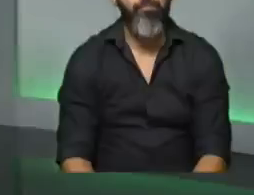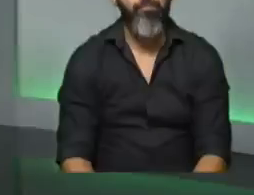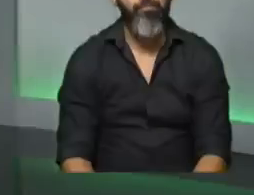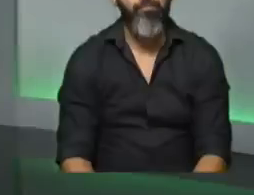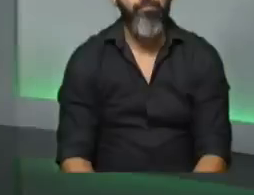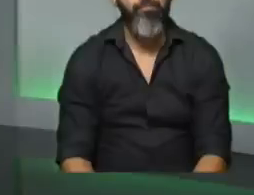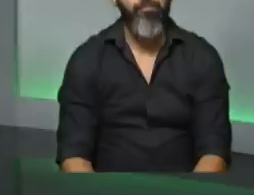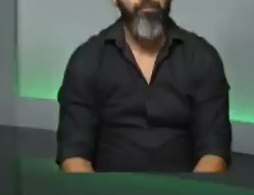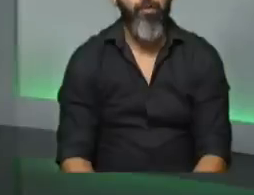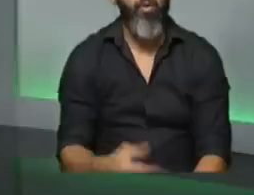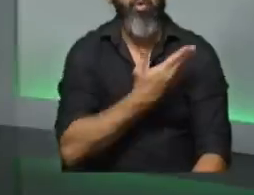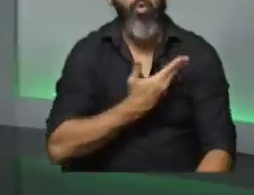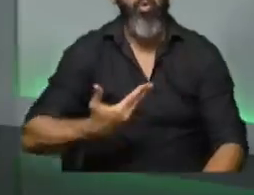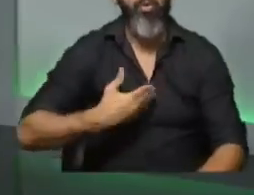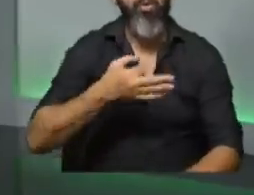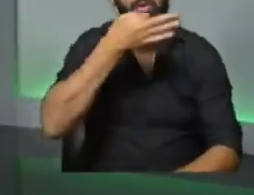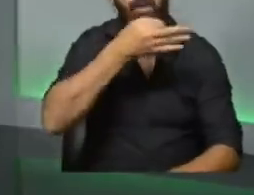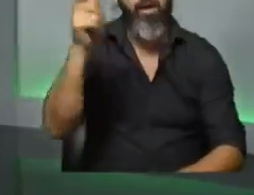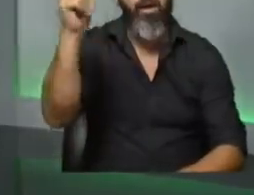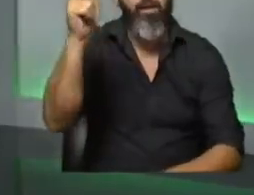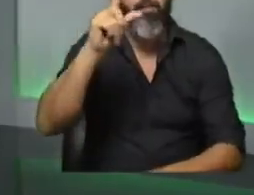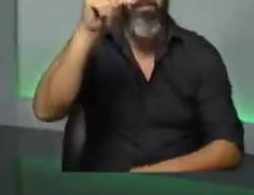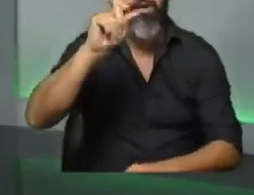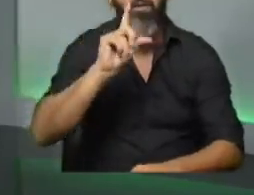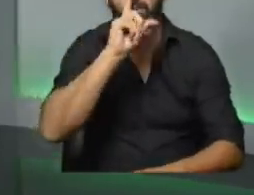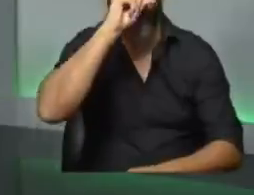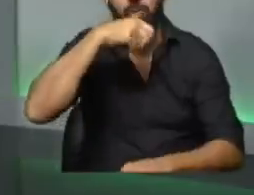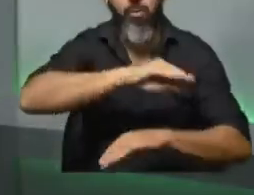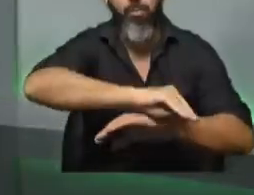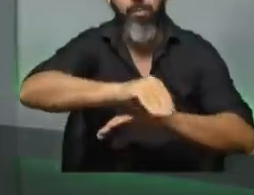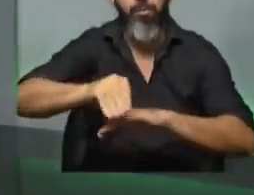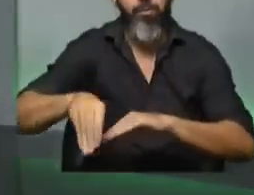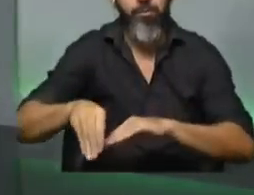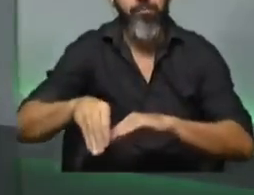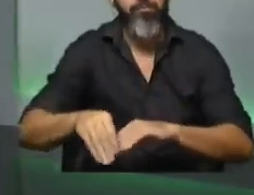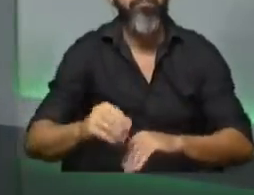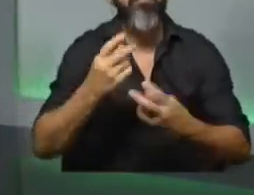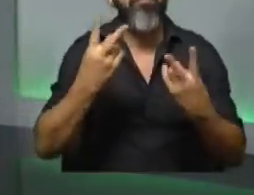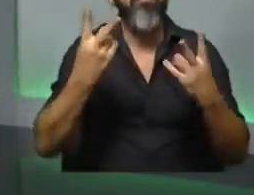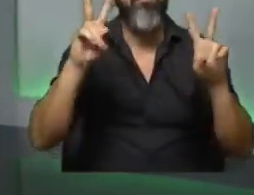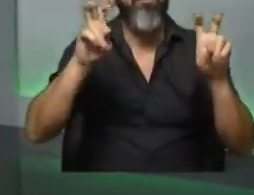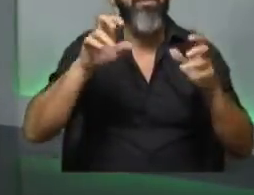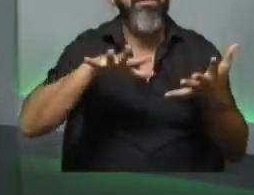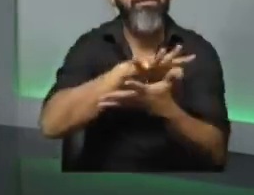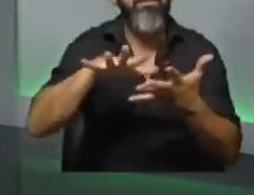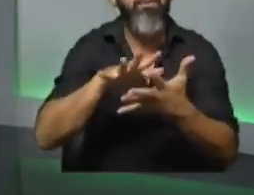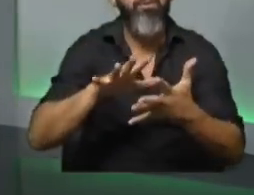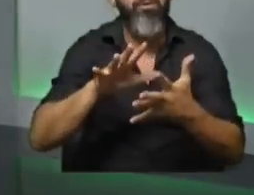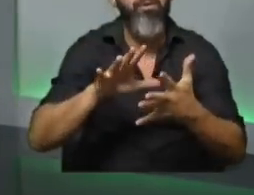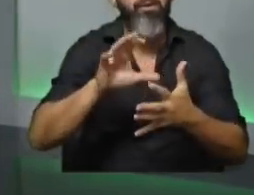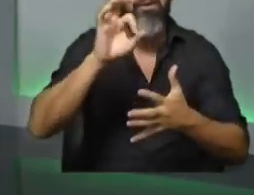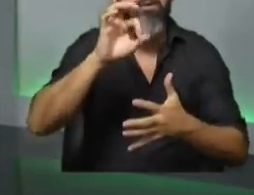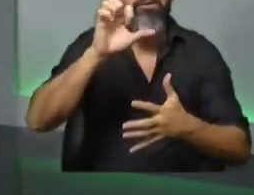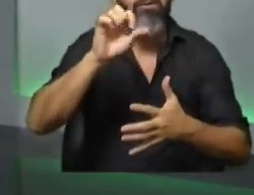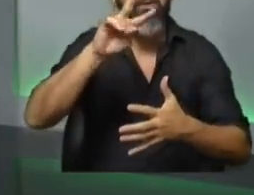el poder ejecutivo declaró la emergencia hídrica para Montevideo y el área metropolitana como consecuencia de la situación del embalse de